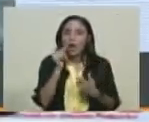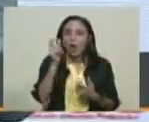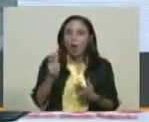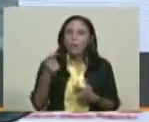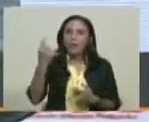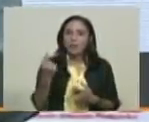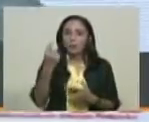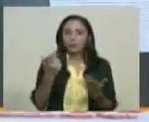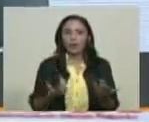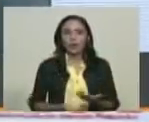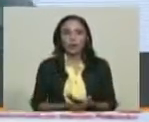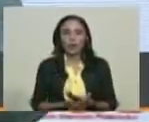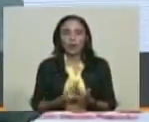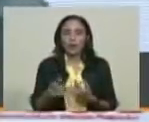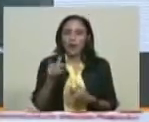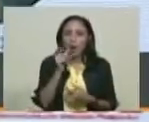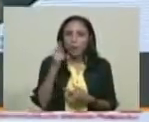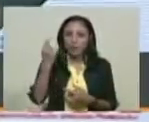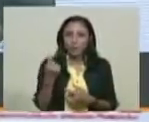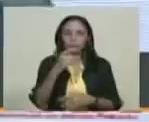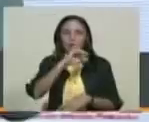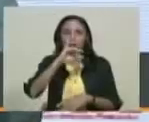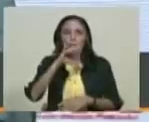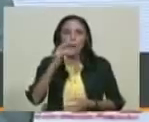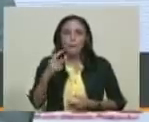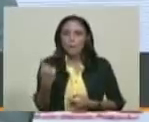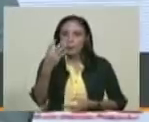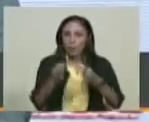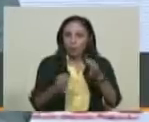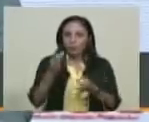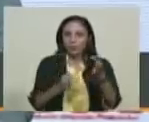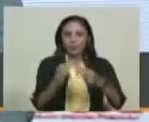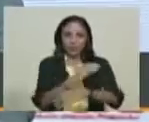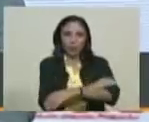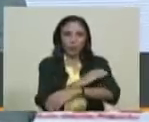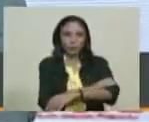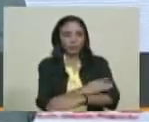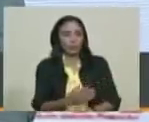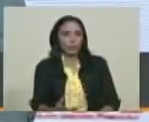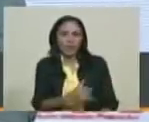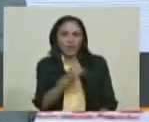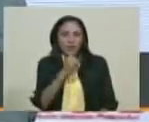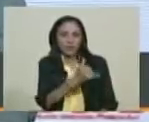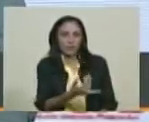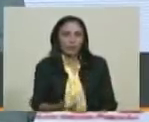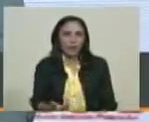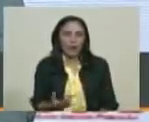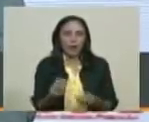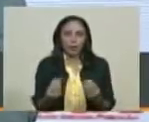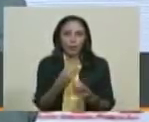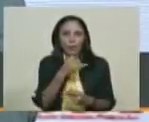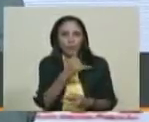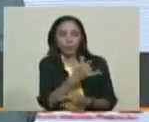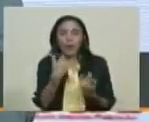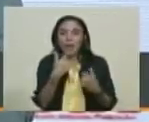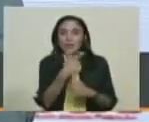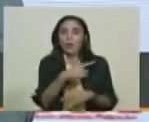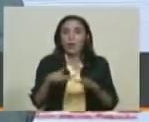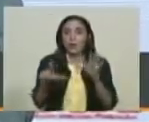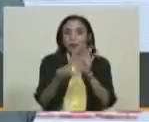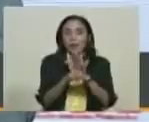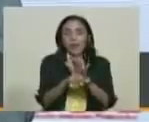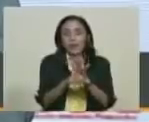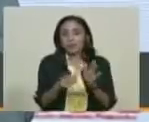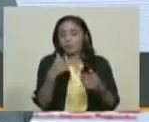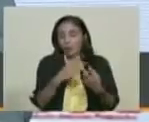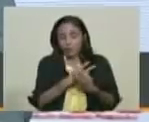lo digo, el exdiputado Juan Requesén, al declarar de manera legal